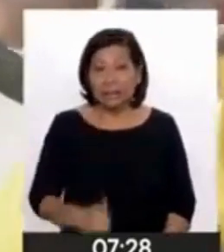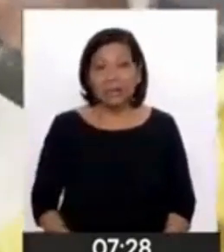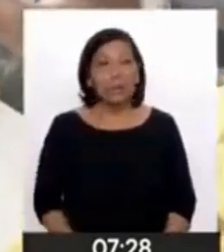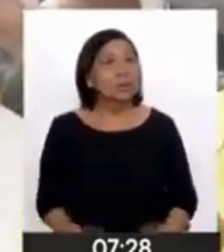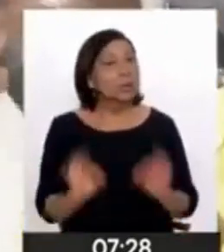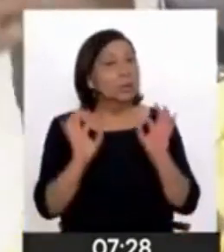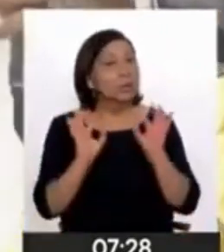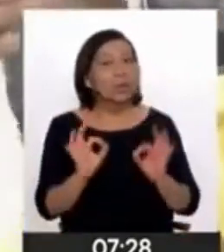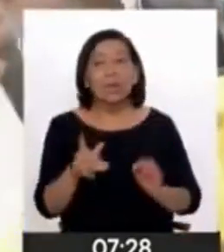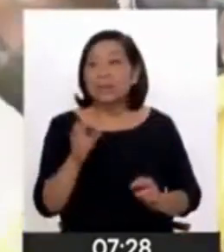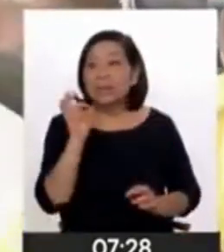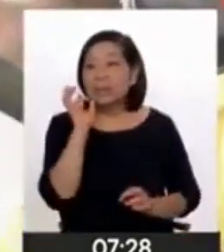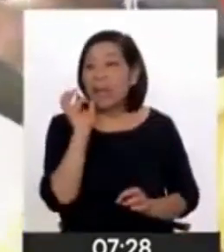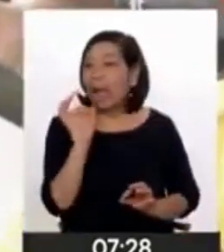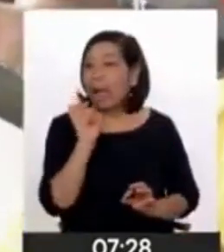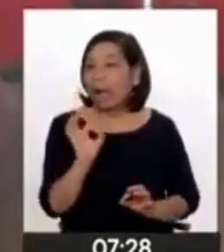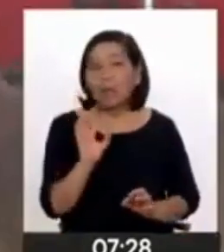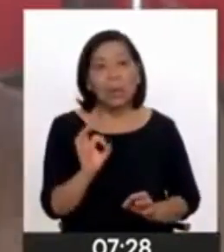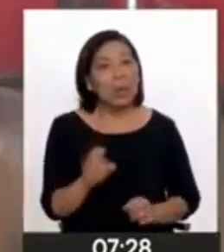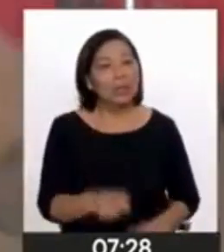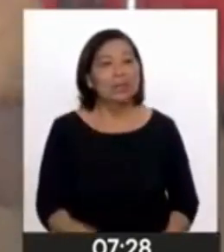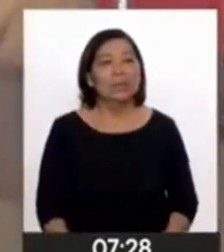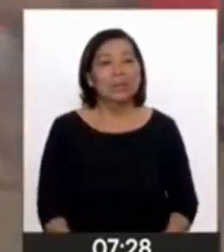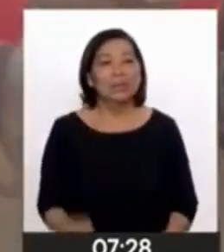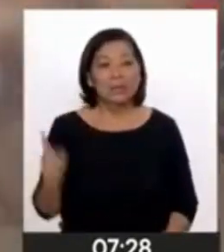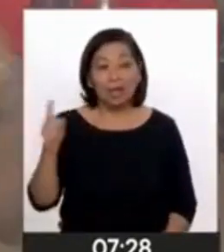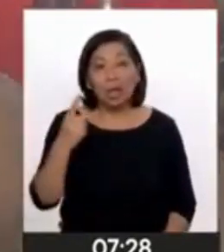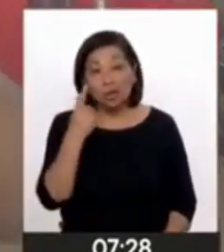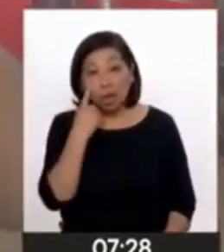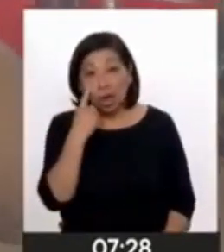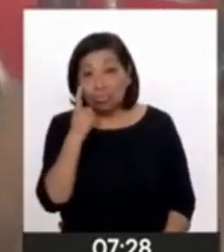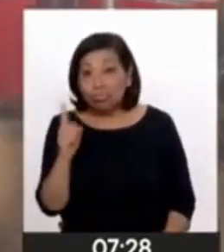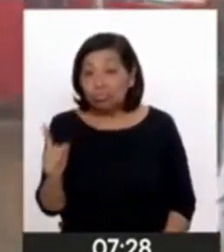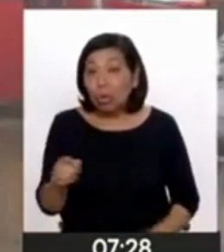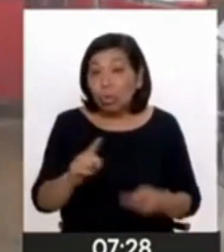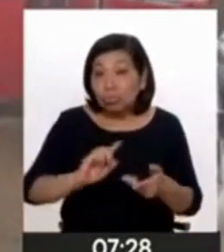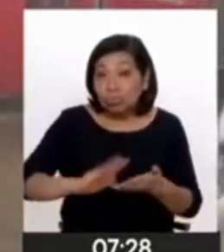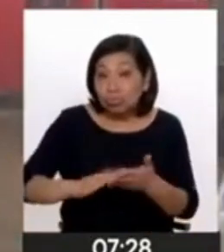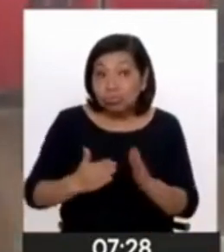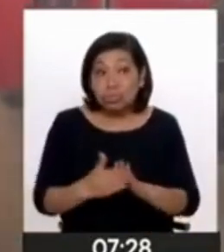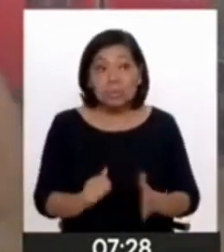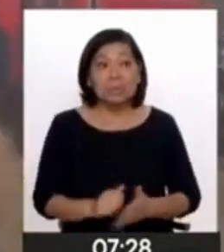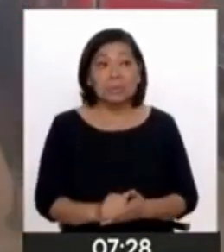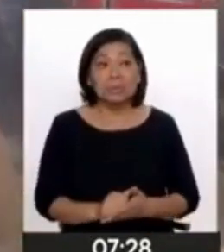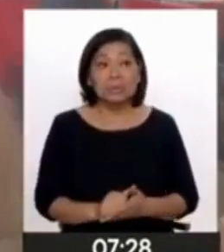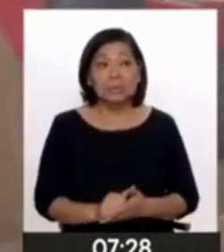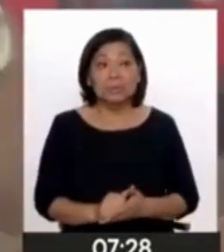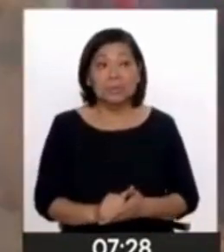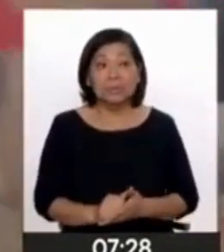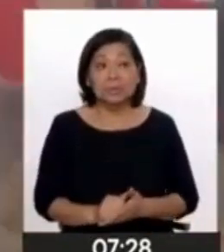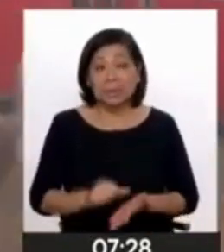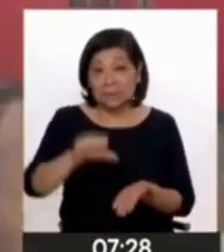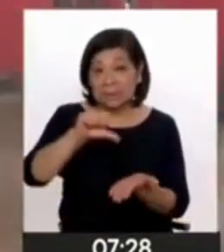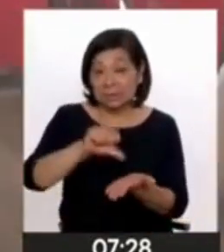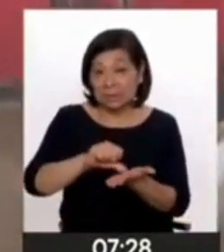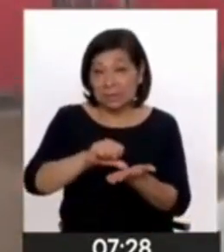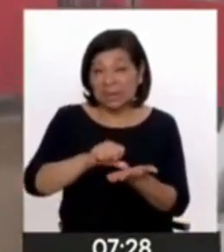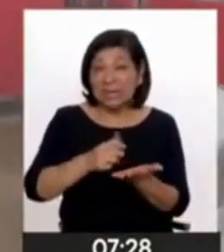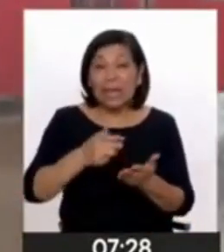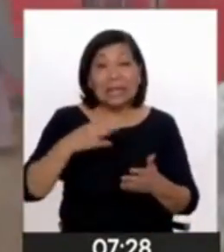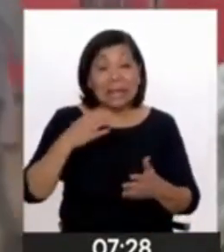Súper, súper bueno. Buenazo. Súper rico, sí. Ahora que estamos conociendo más de las comidas que son más del centro de la Sierra de la